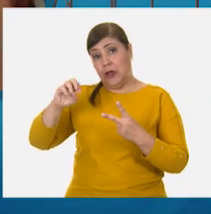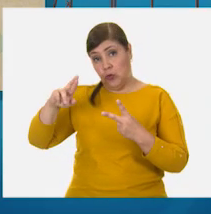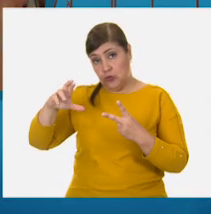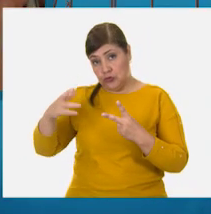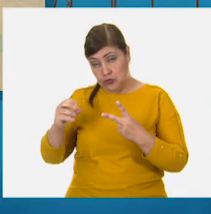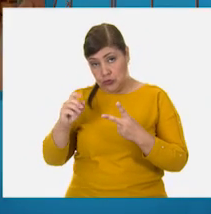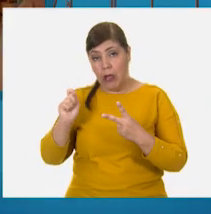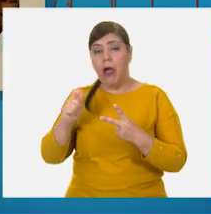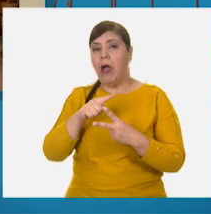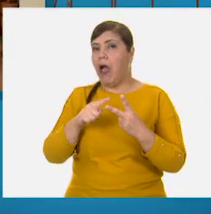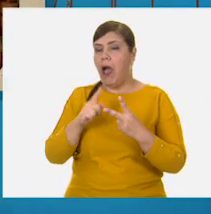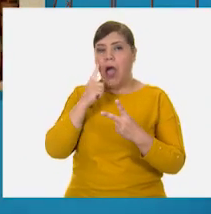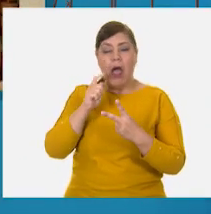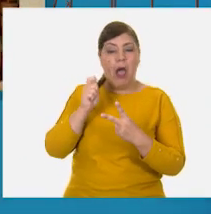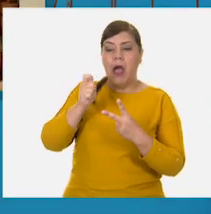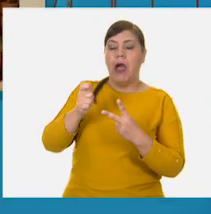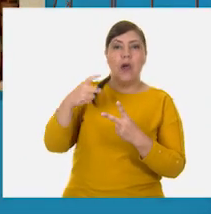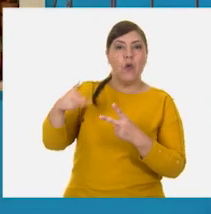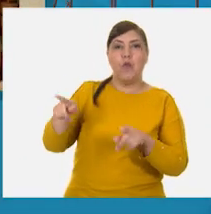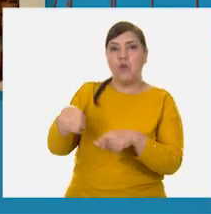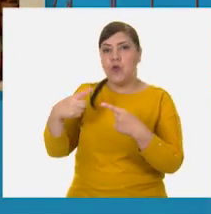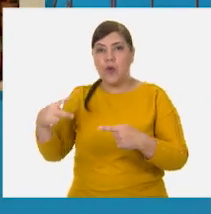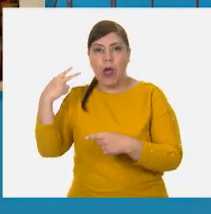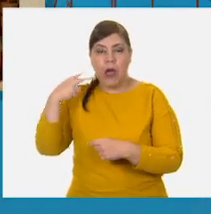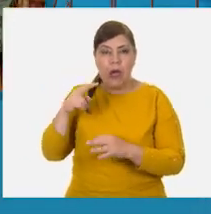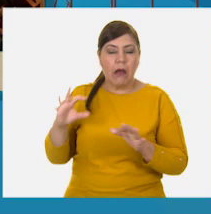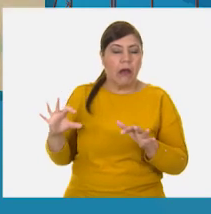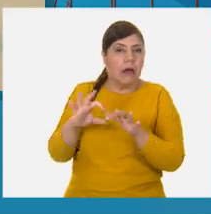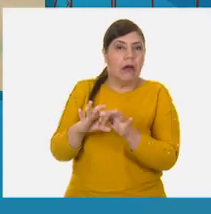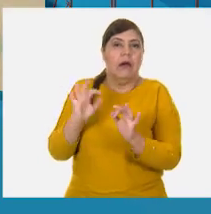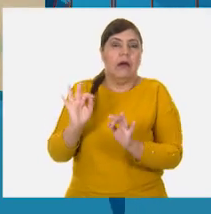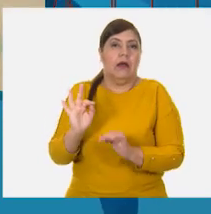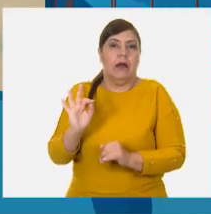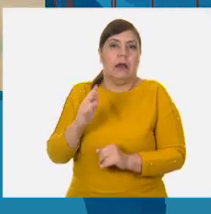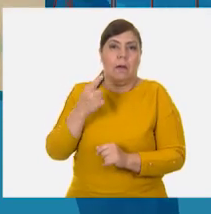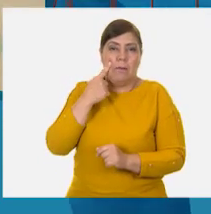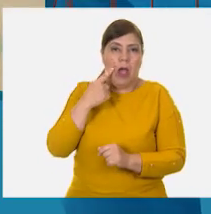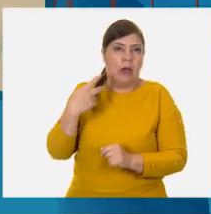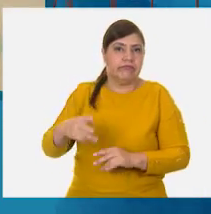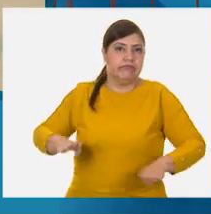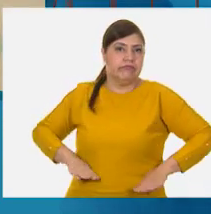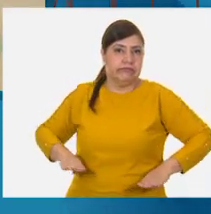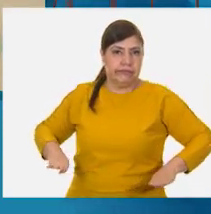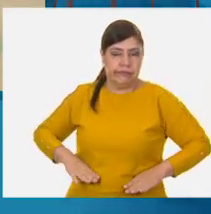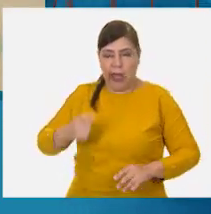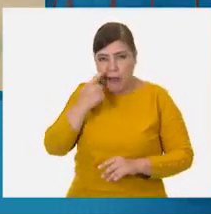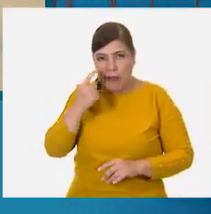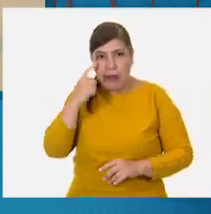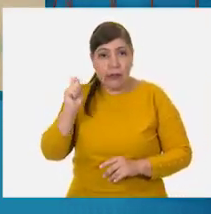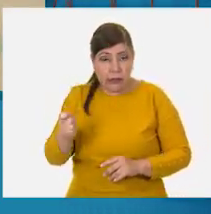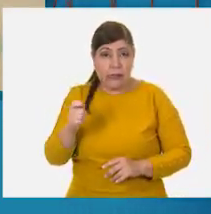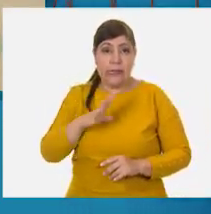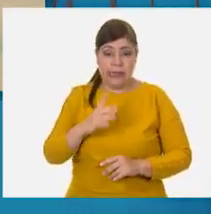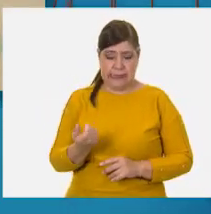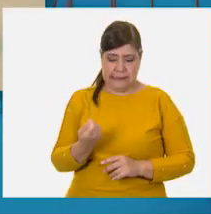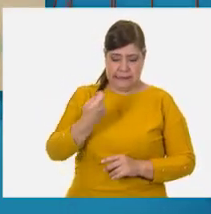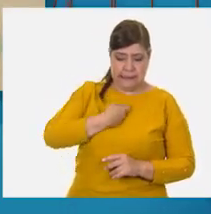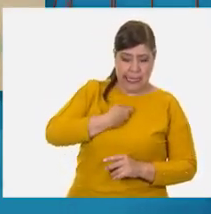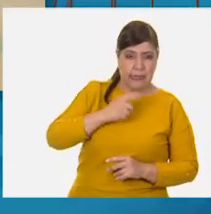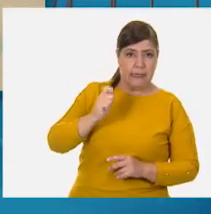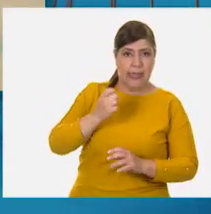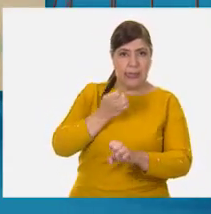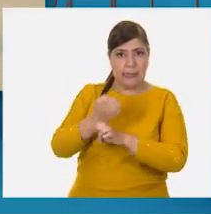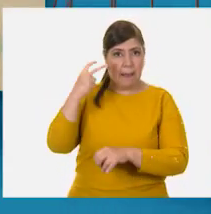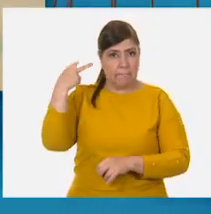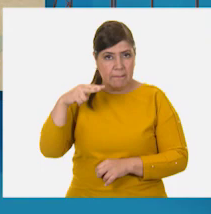como distintivos, recreando sus propias improvisaciones y forjando sus propias particularidades. La identidad jarocha se fue acunando